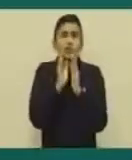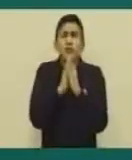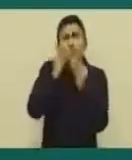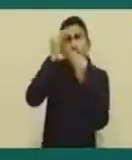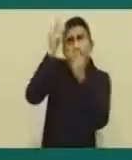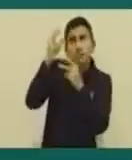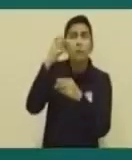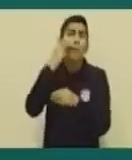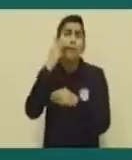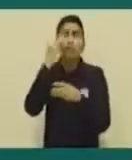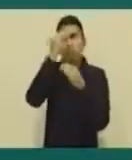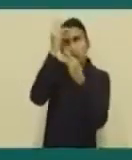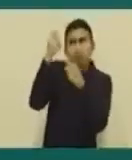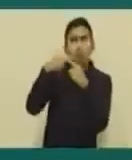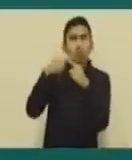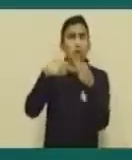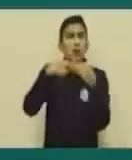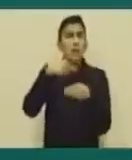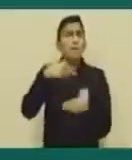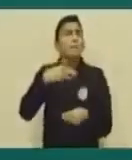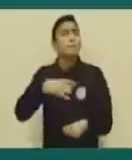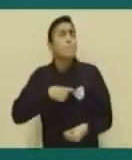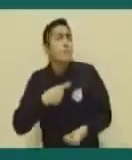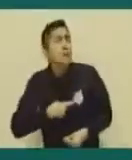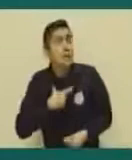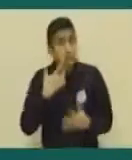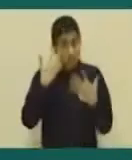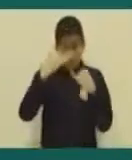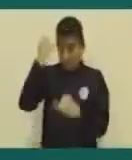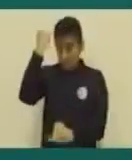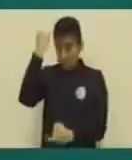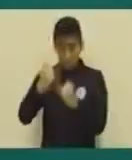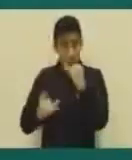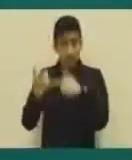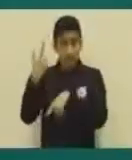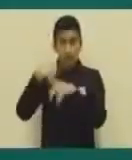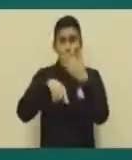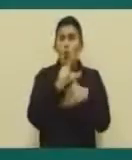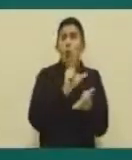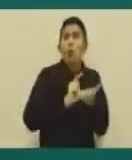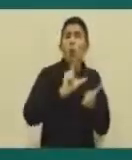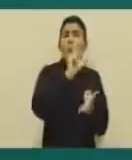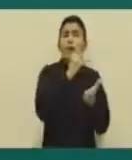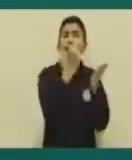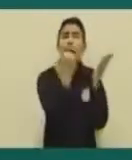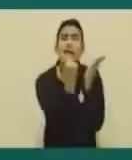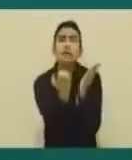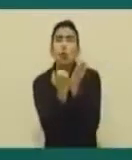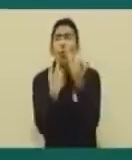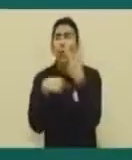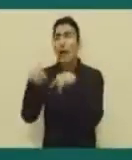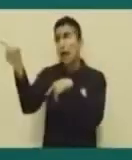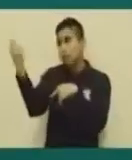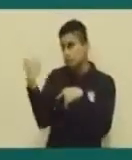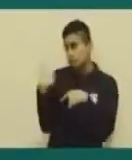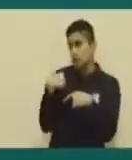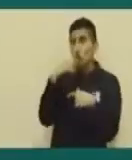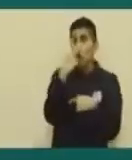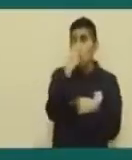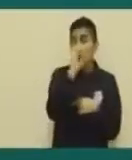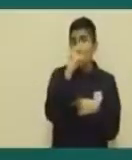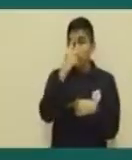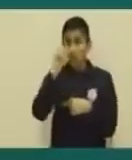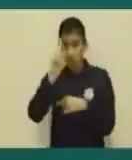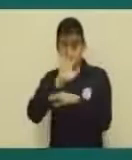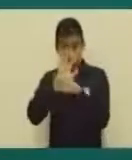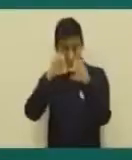a un maestro. Ya cuando volvamos nosotros de regreso, a nuestro regreso seguro en el 2021 y sucedan